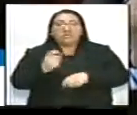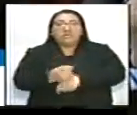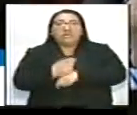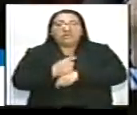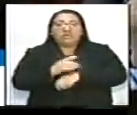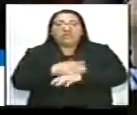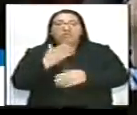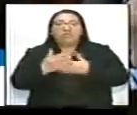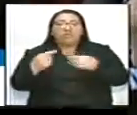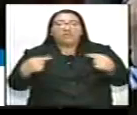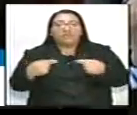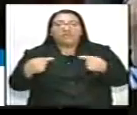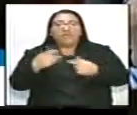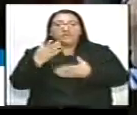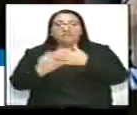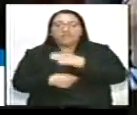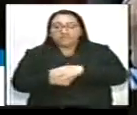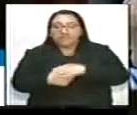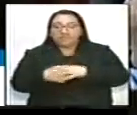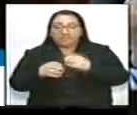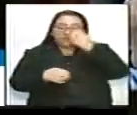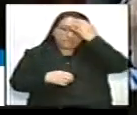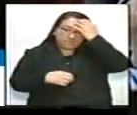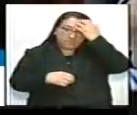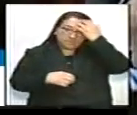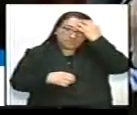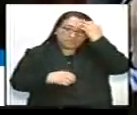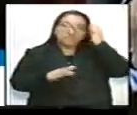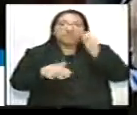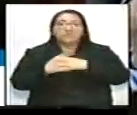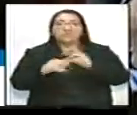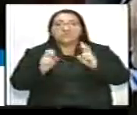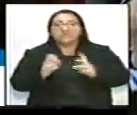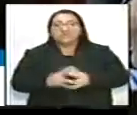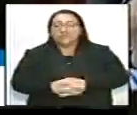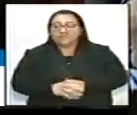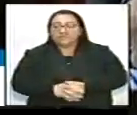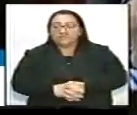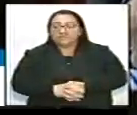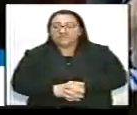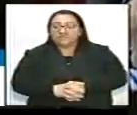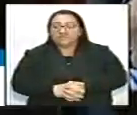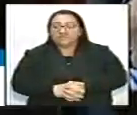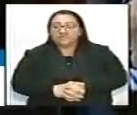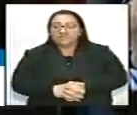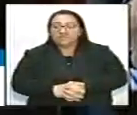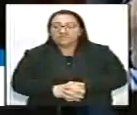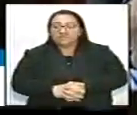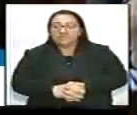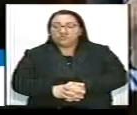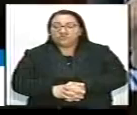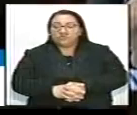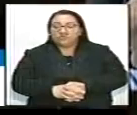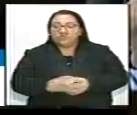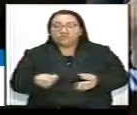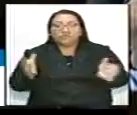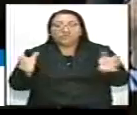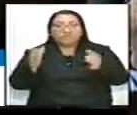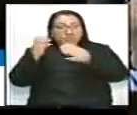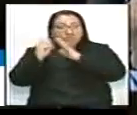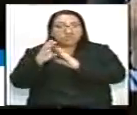conflictos sociales, la corrupción de, en todos estos temas y lo que es lo más importante con la pequeña minería y